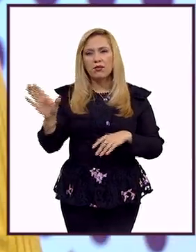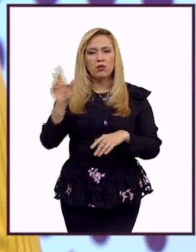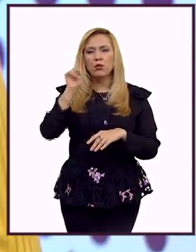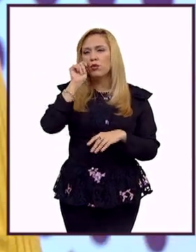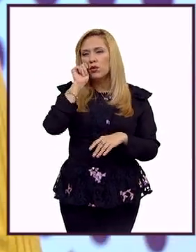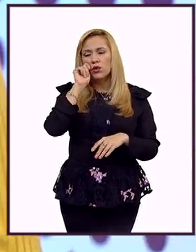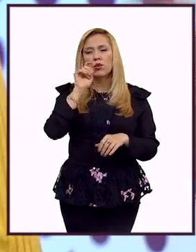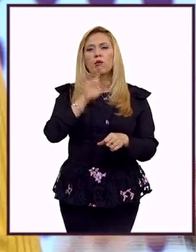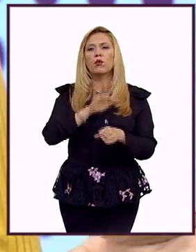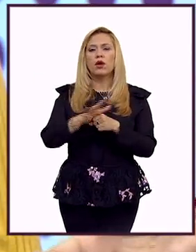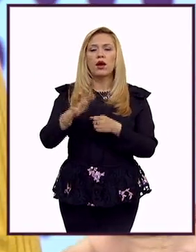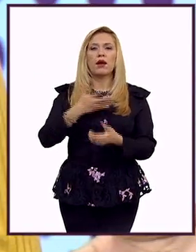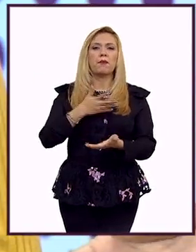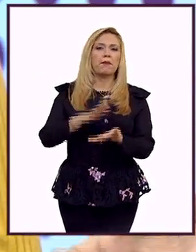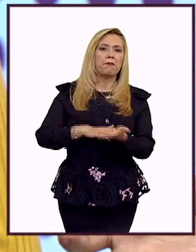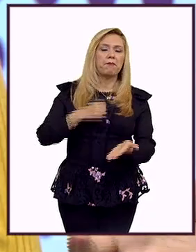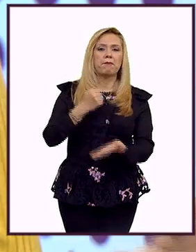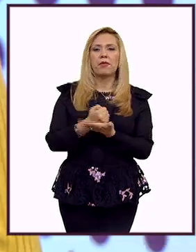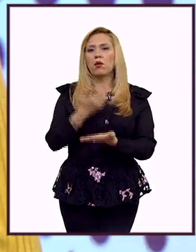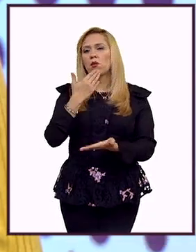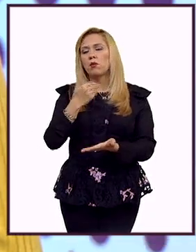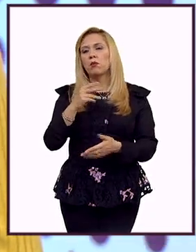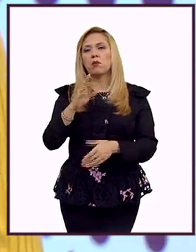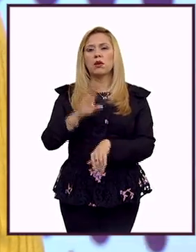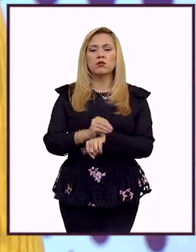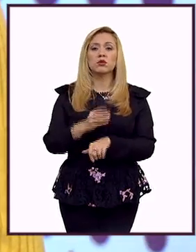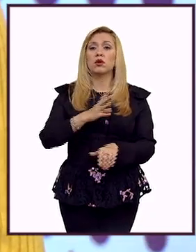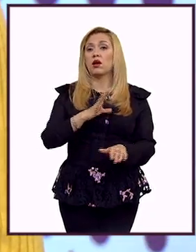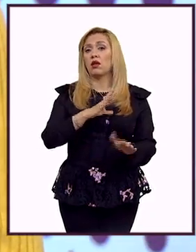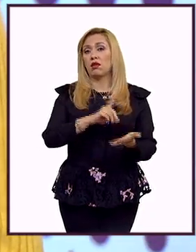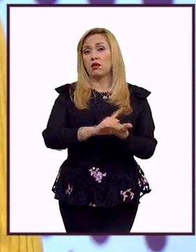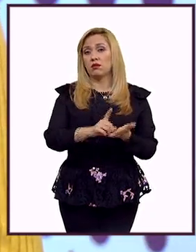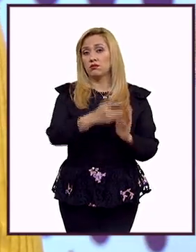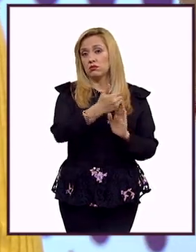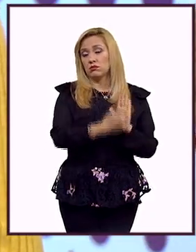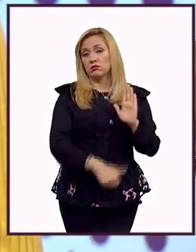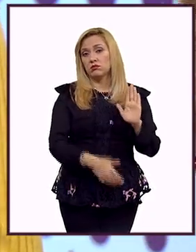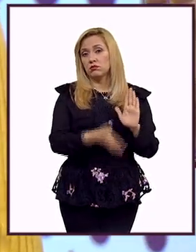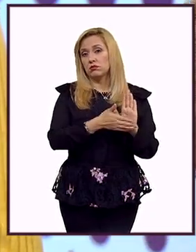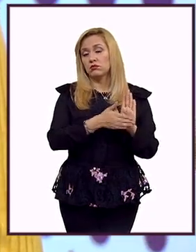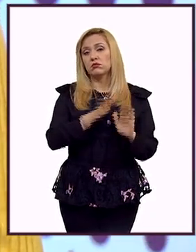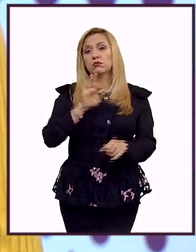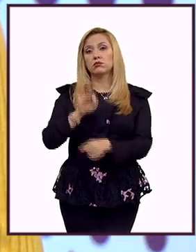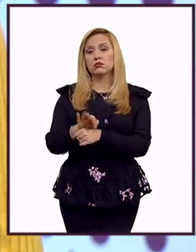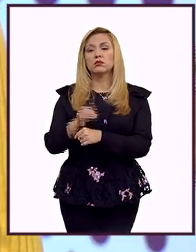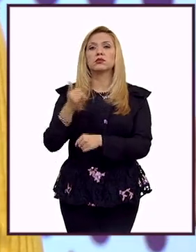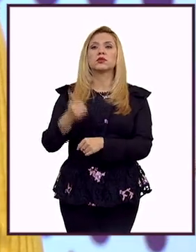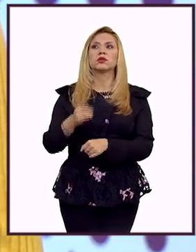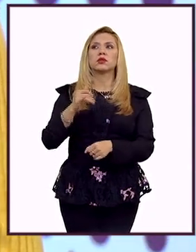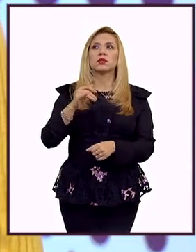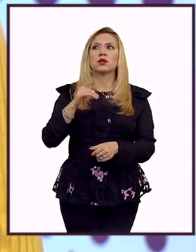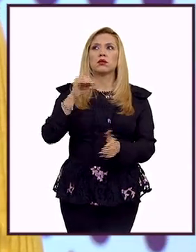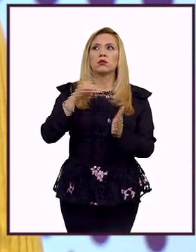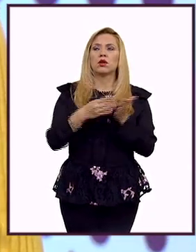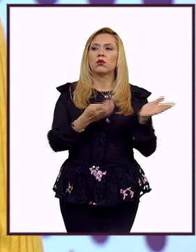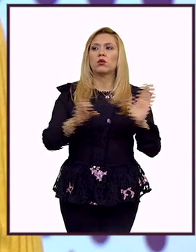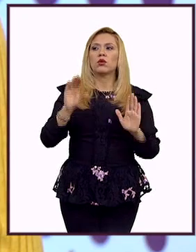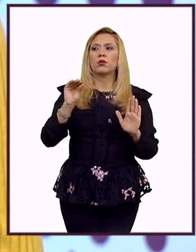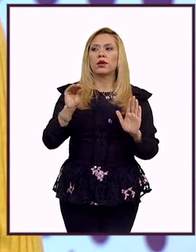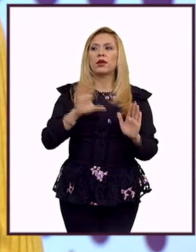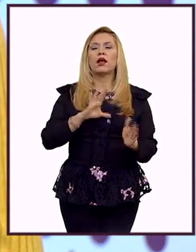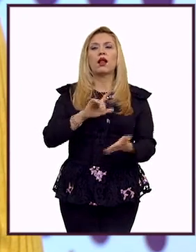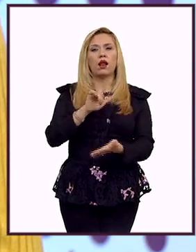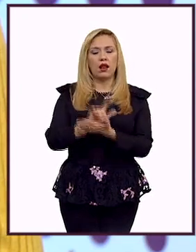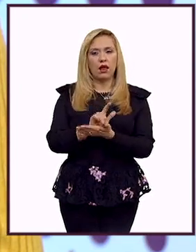estatus migratorio, tienen acceso a los derechos que contiene la declaración, que por supuesto viene de la Convención del 90 y de otros instrumentos en